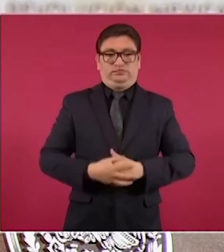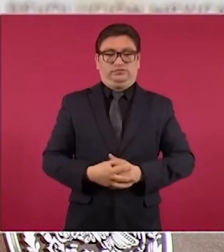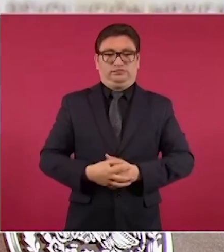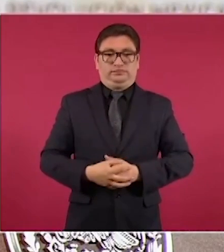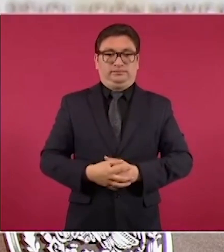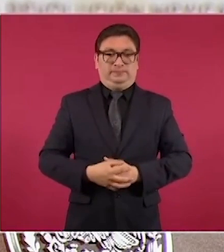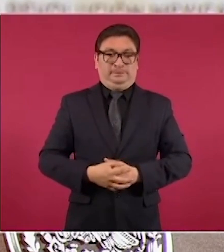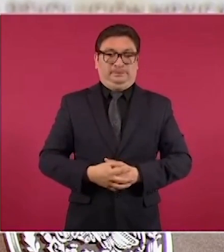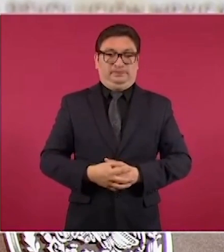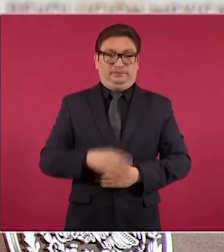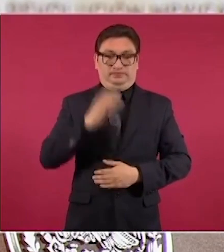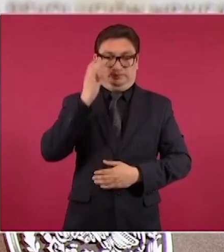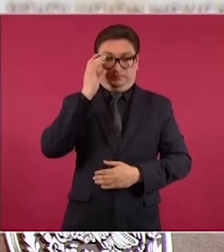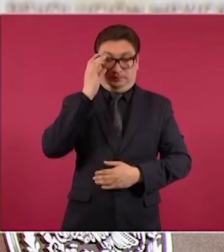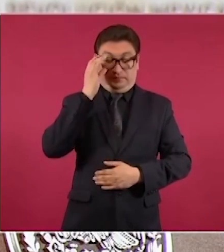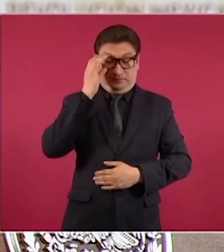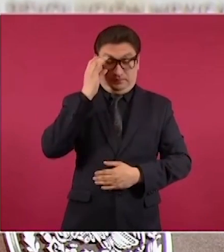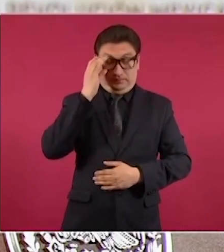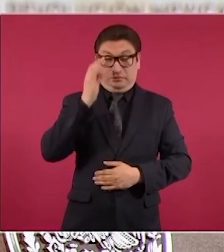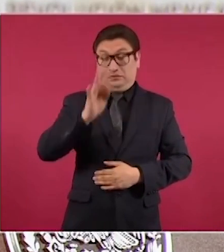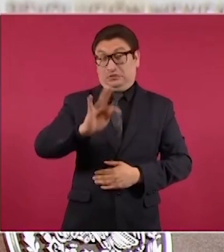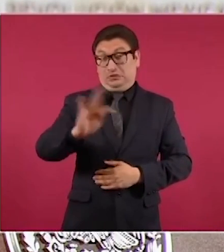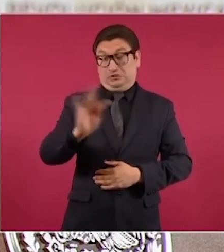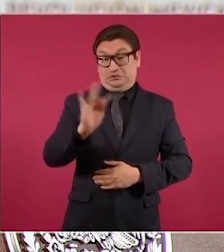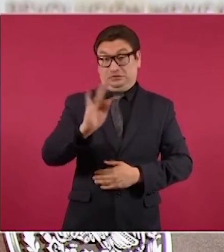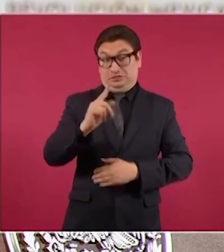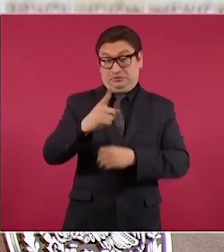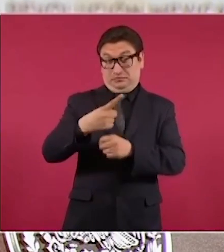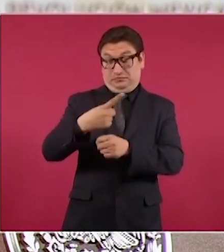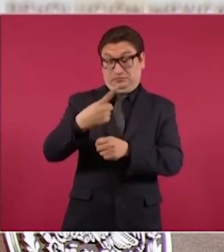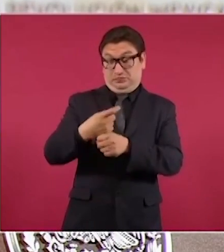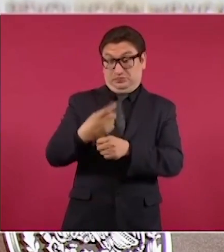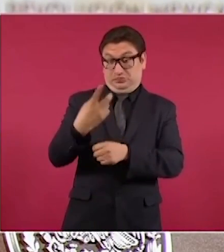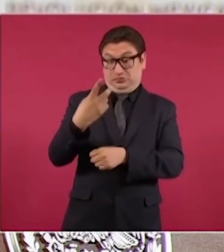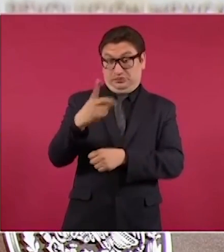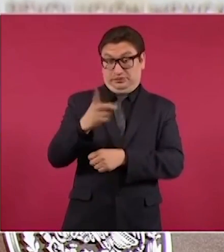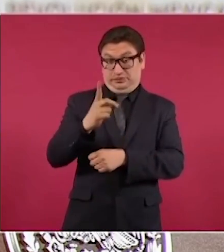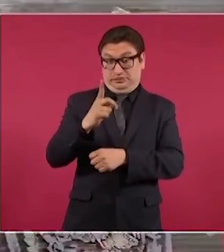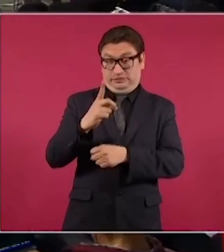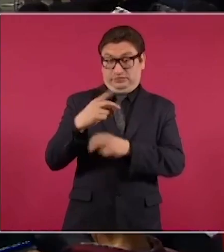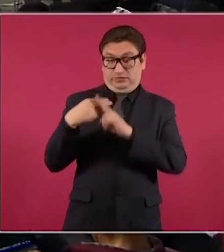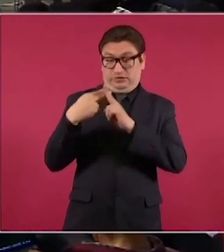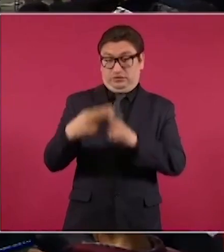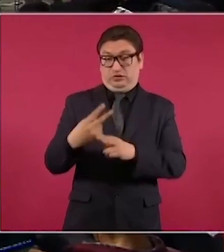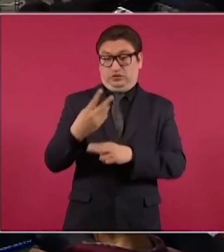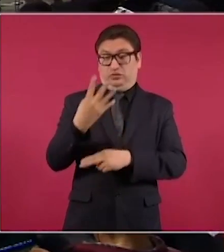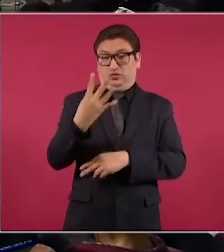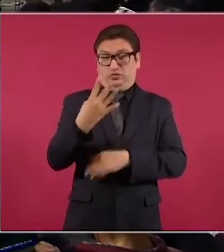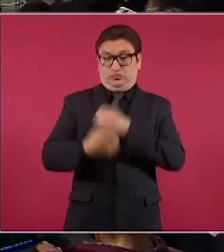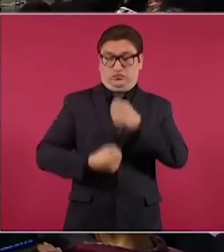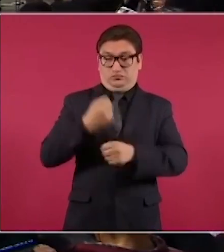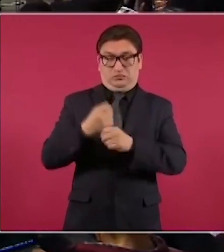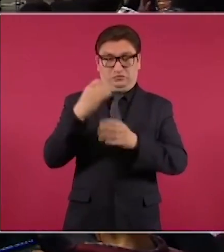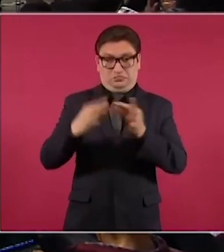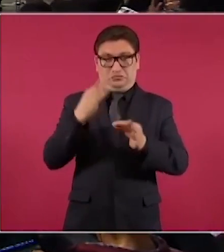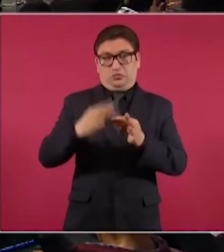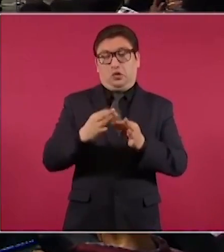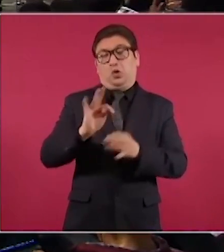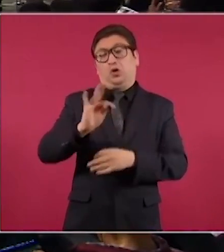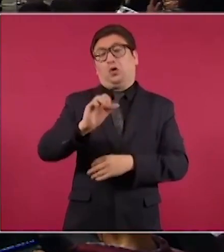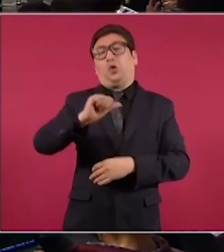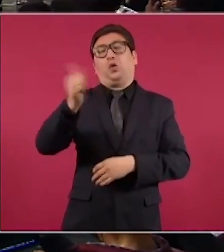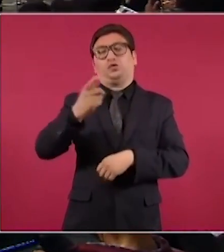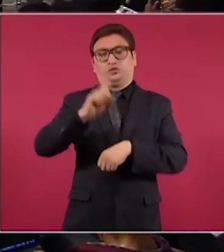Zócalo podría ser el primero de diciembre que cumplimos 4 años de gobierno o cualquier otro día